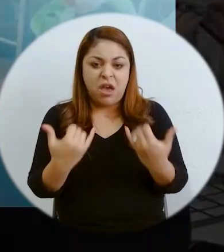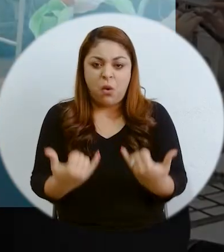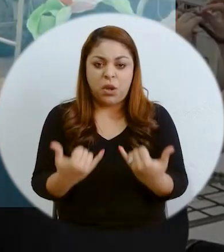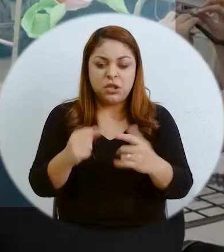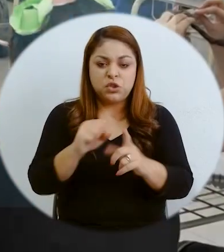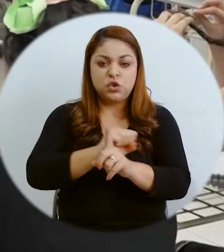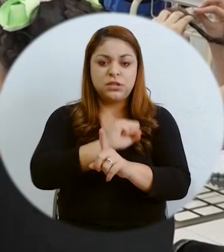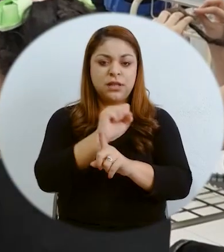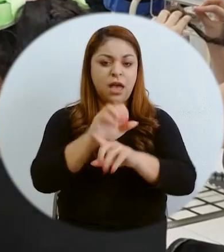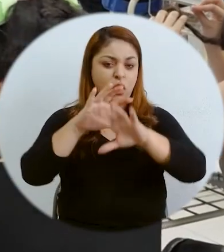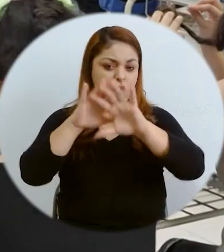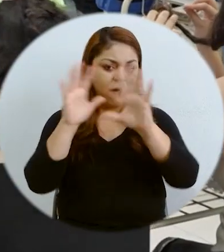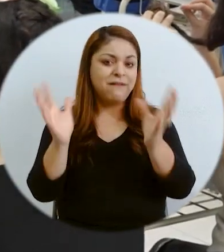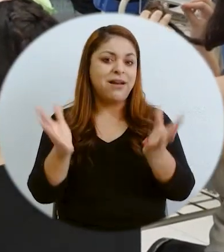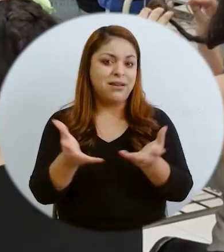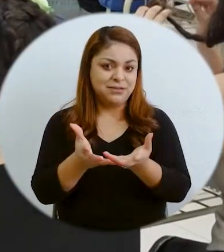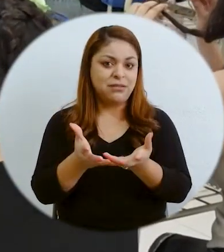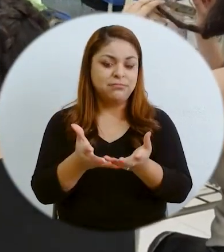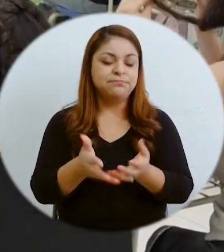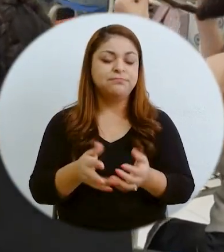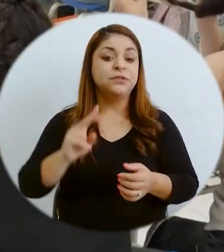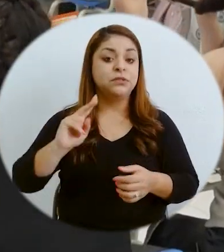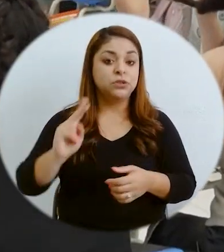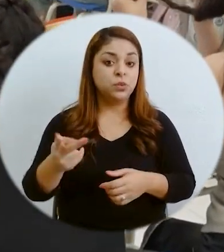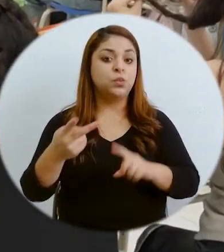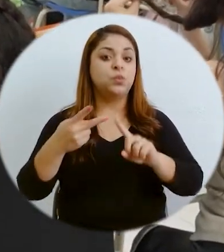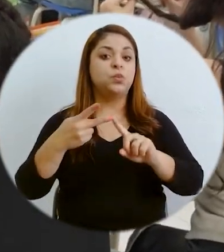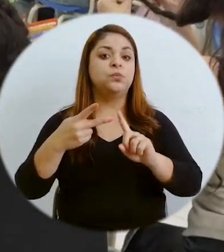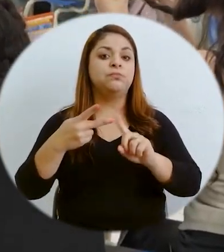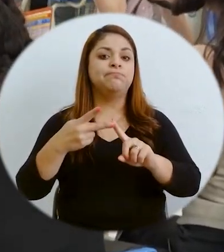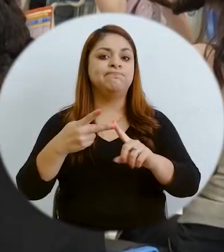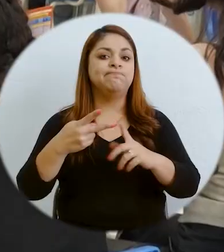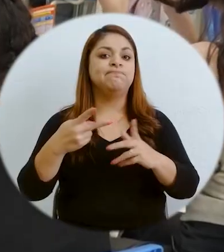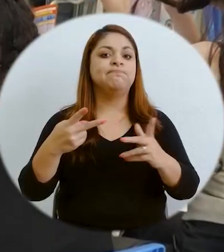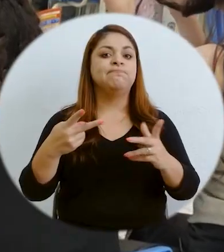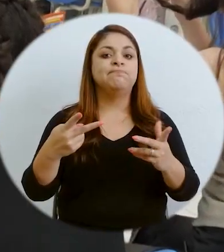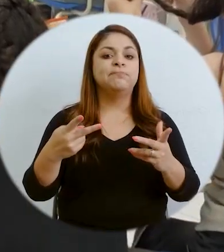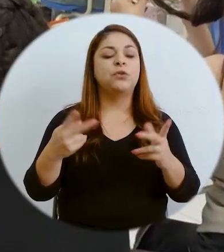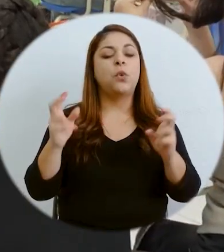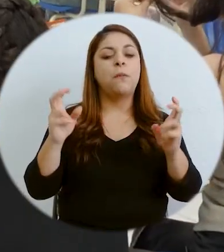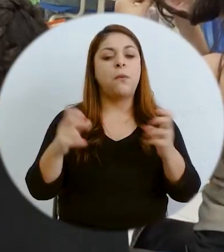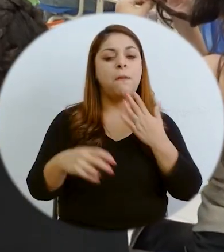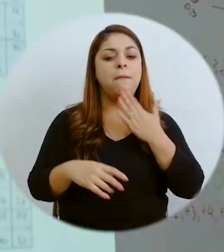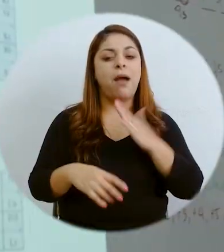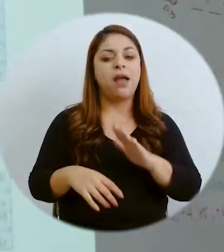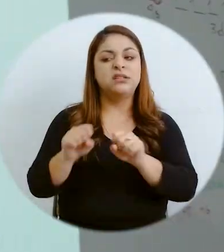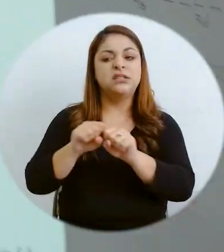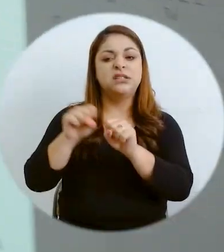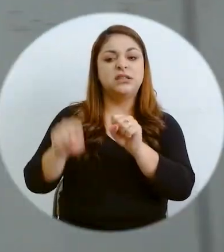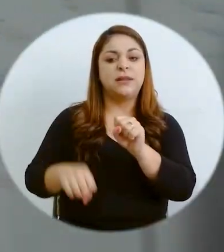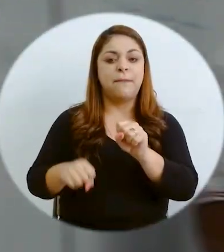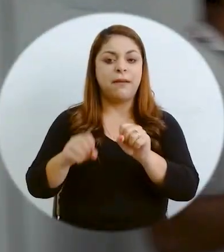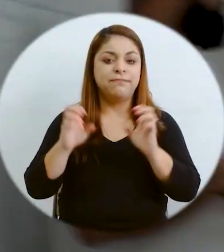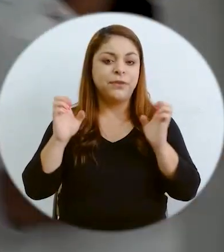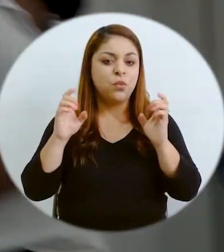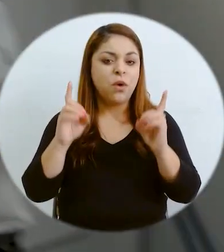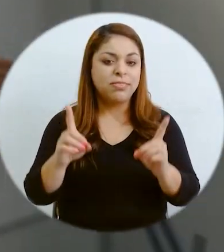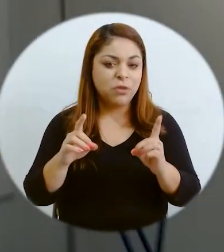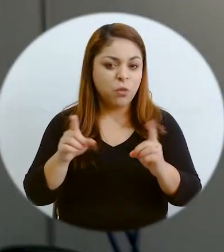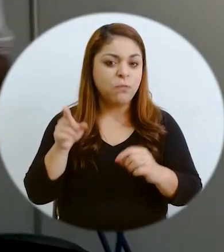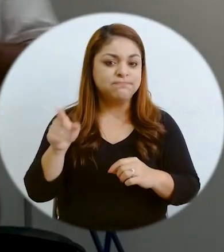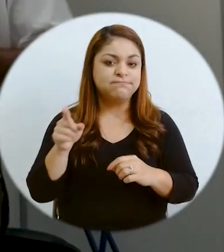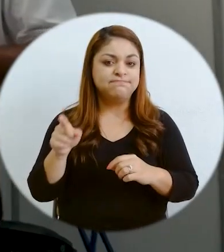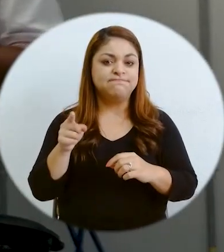sociedad globalizante. Eso es una. 2, un pecado del mismo sistema